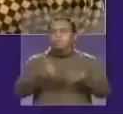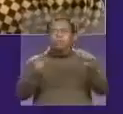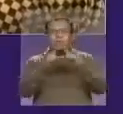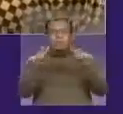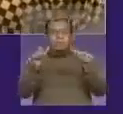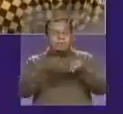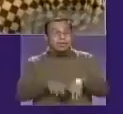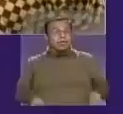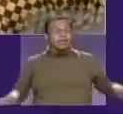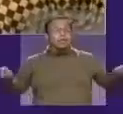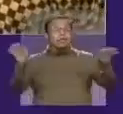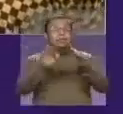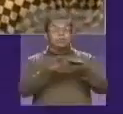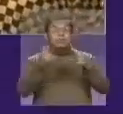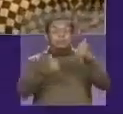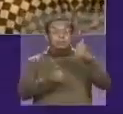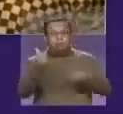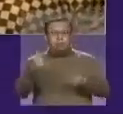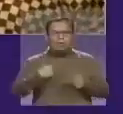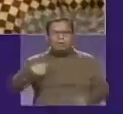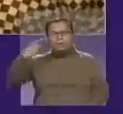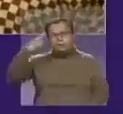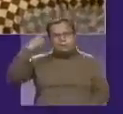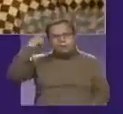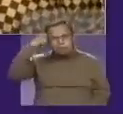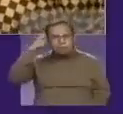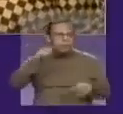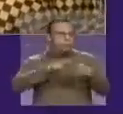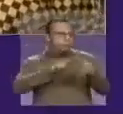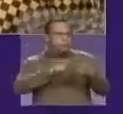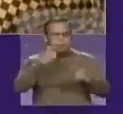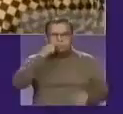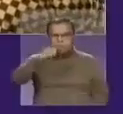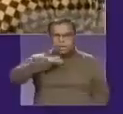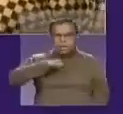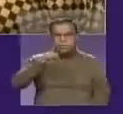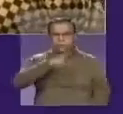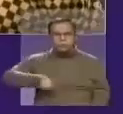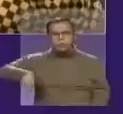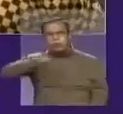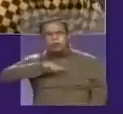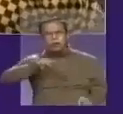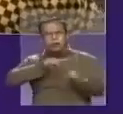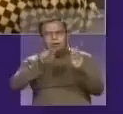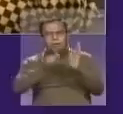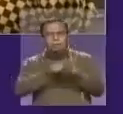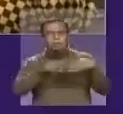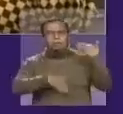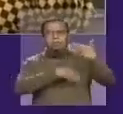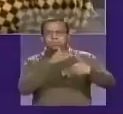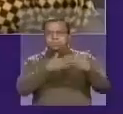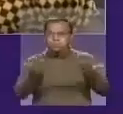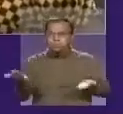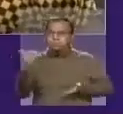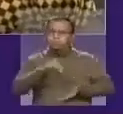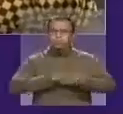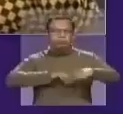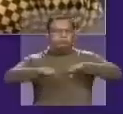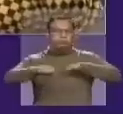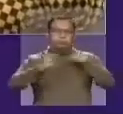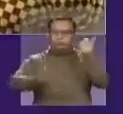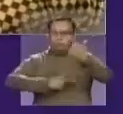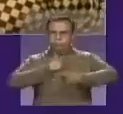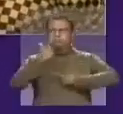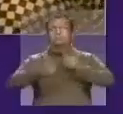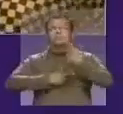de importancia y cuáles son los retos y cuáles son esos derechos a los cuales tenemos que ser reivindicados y por la cual tenemos que